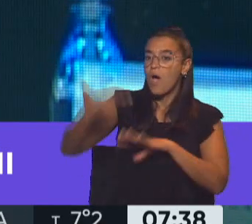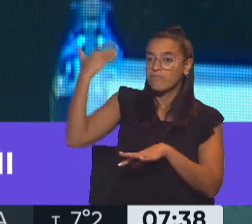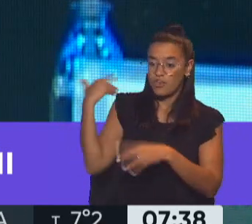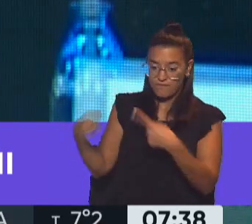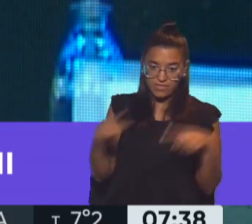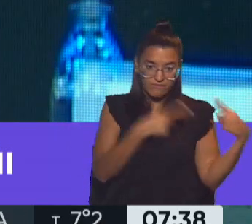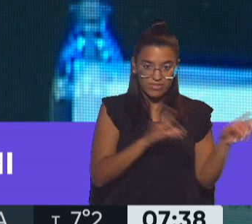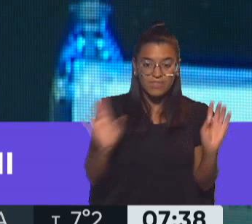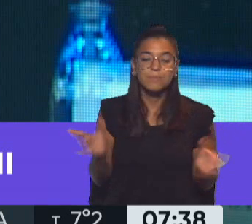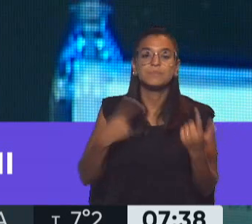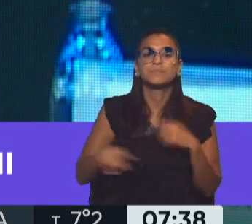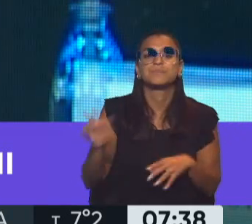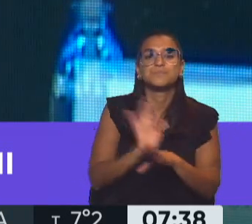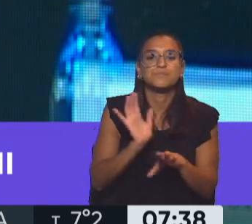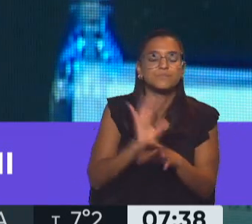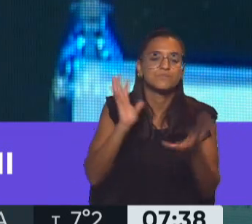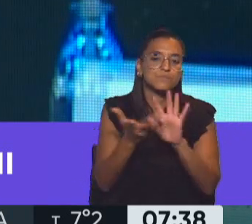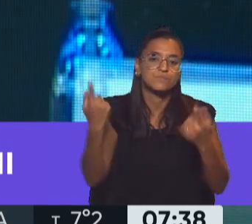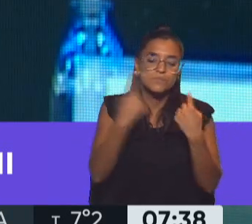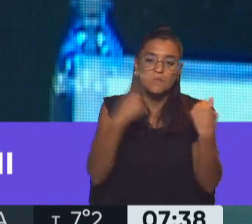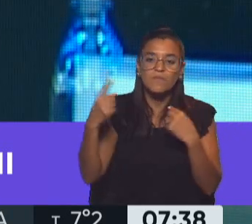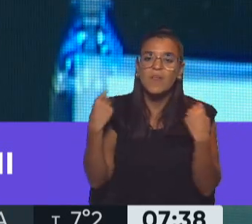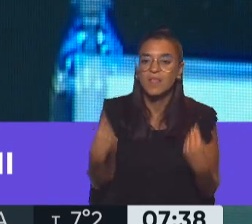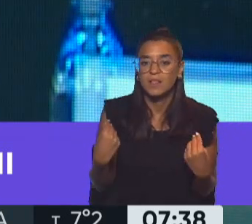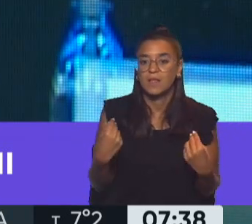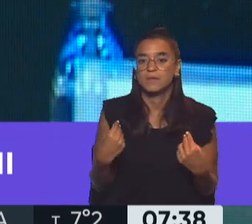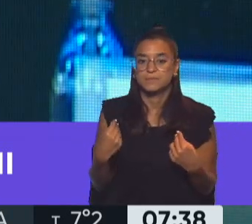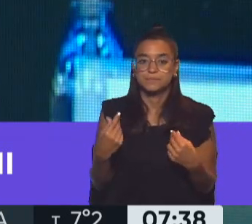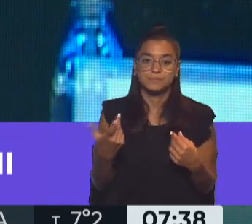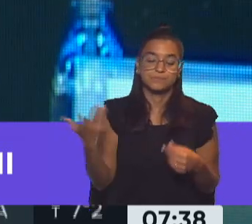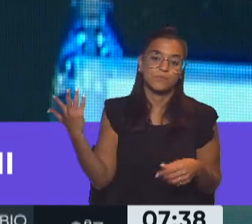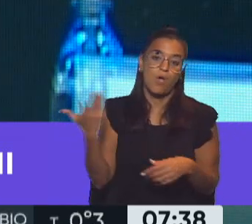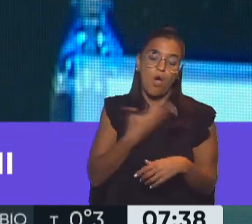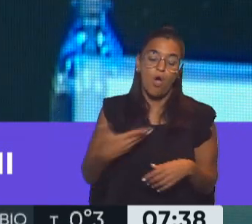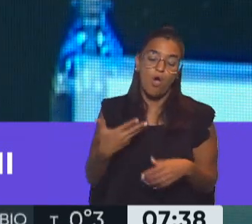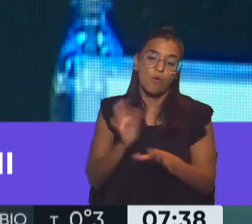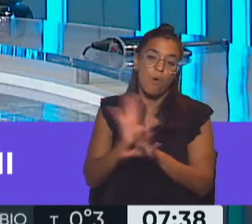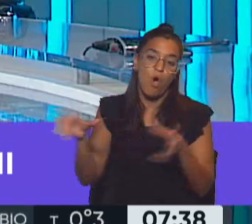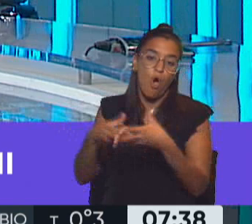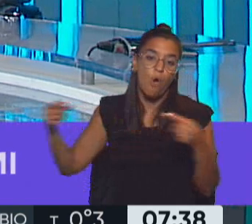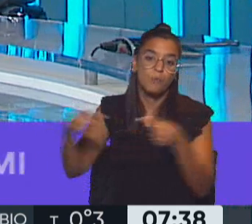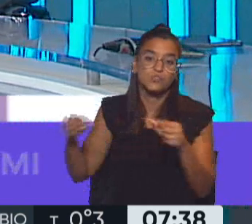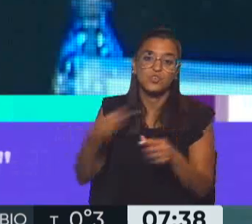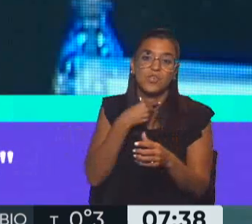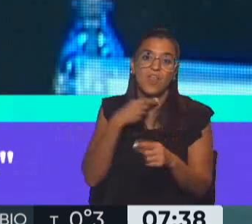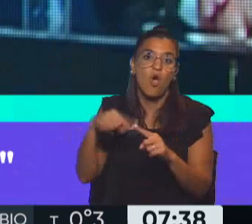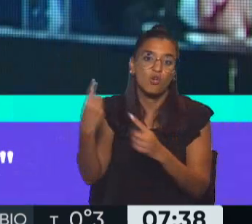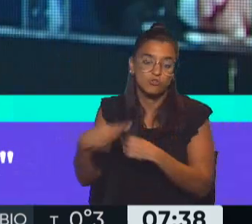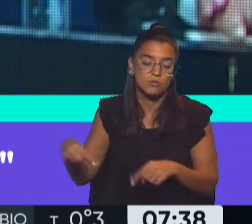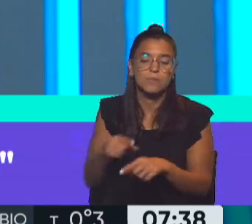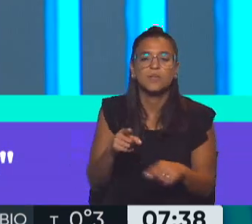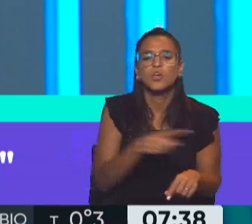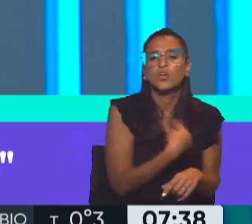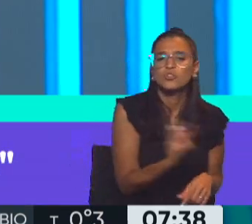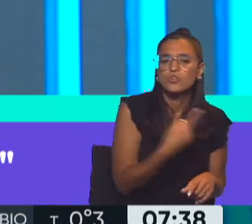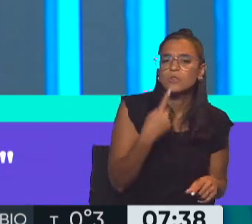como decía recién, claramente en un sentido distinto del que la oposición estaría reclamando. Y por ahí estamos todos hablando de cosas muy técnicas